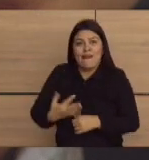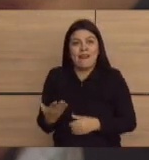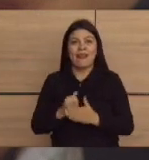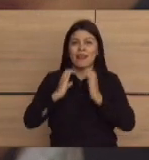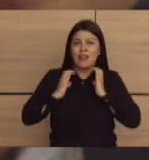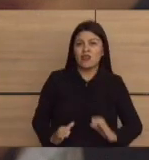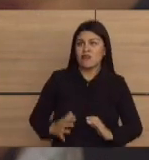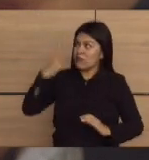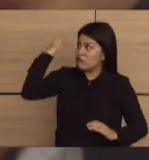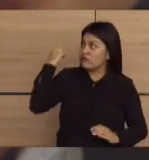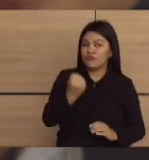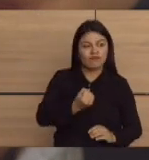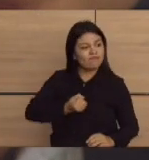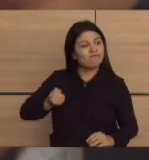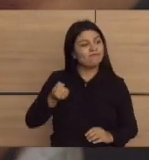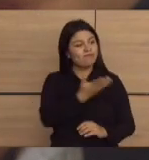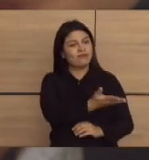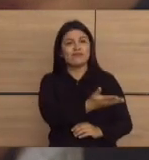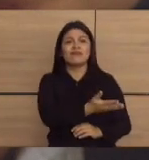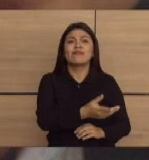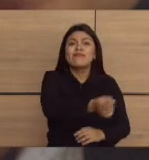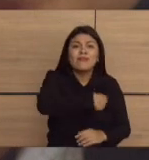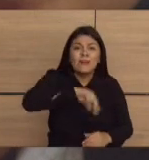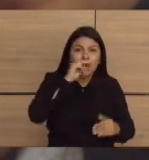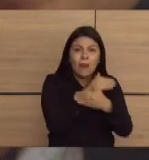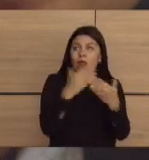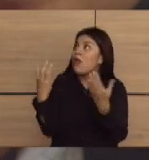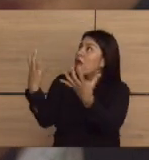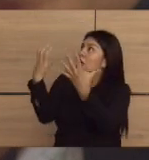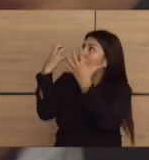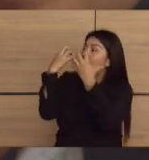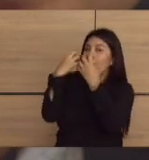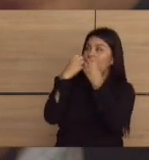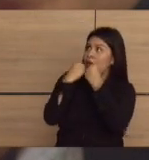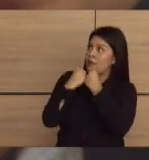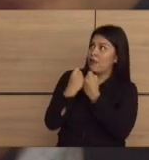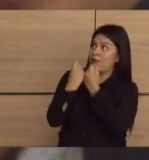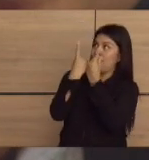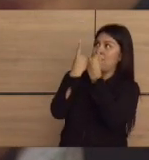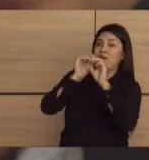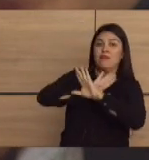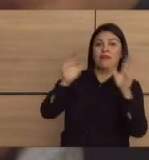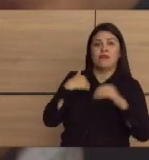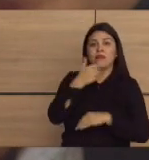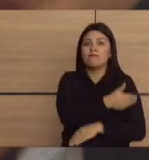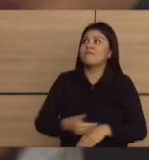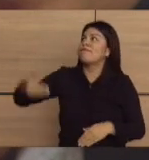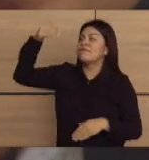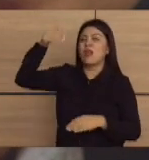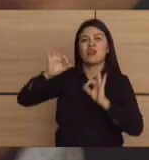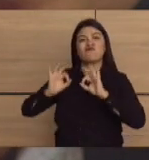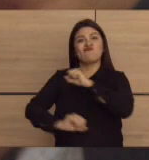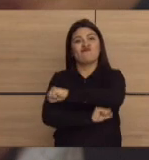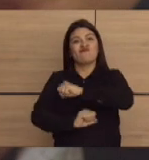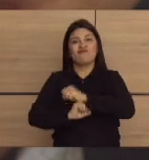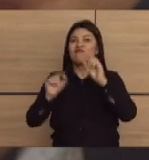ciudadanía al nivel más puro de un niño, para que cuando ese niño crezca, ese niño tenga los mejores fundamentos